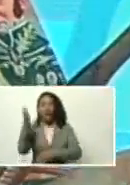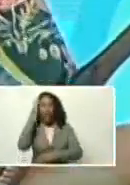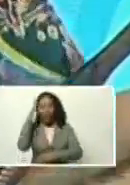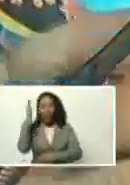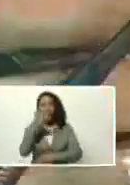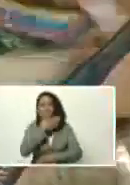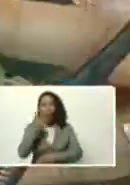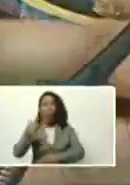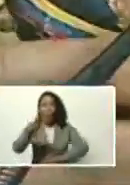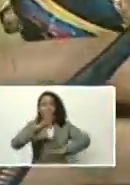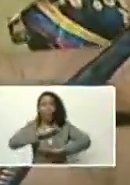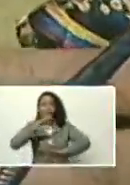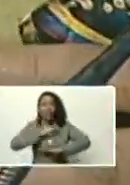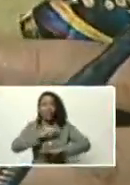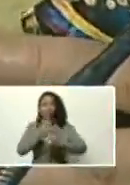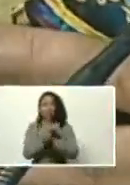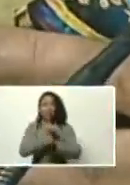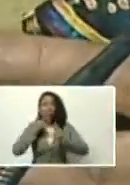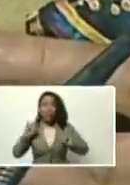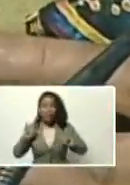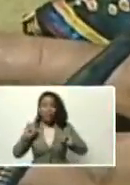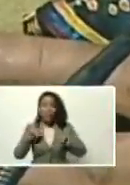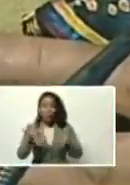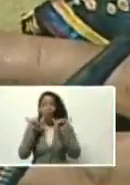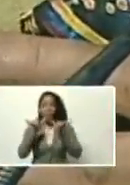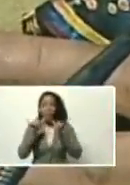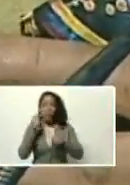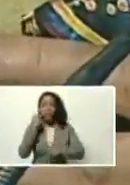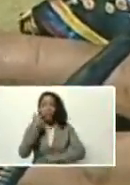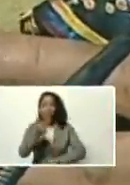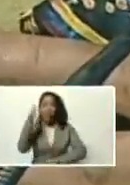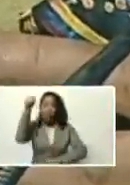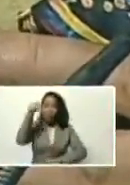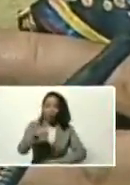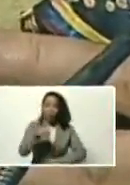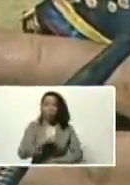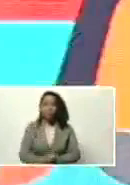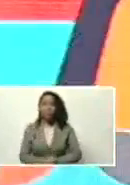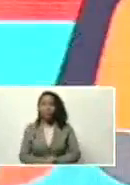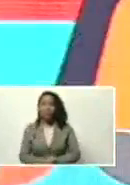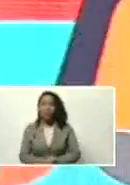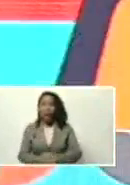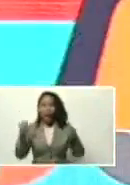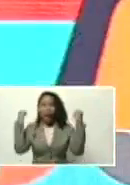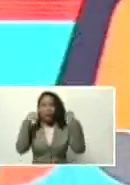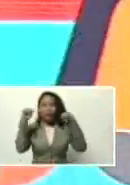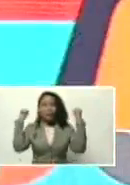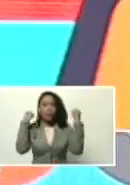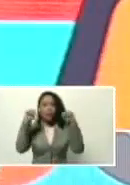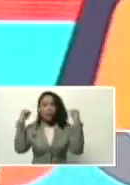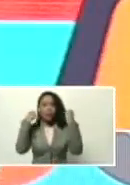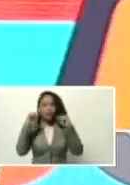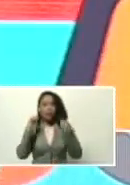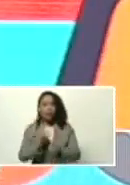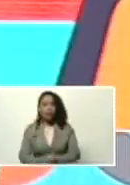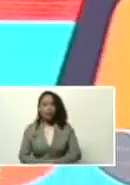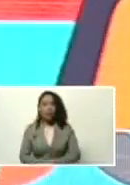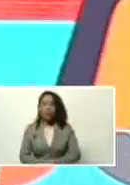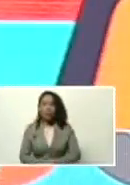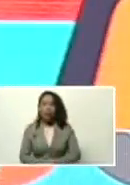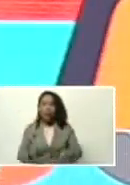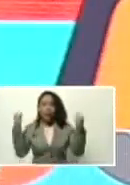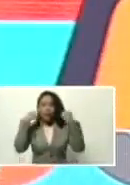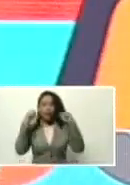les haga conocer mejor el beneficio de la independencia. Lo mismo diríamos hoy, el beneficio de nuestra independencia de hoy, el beneficio